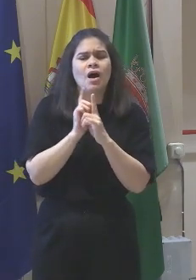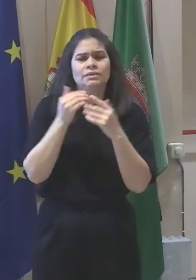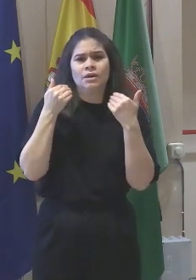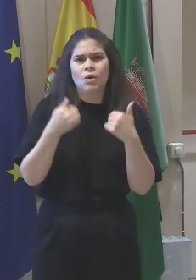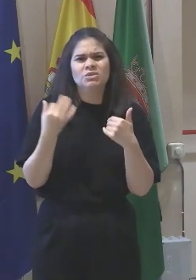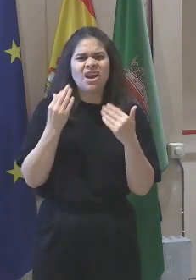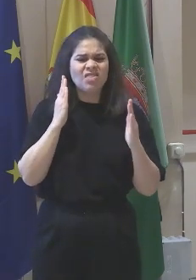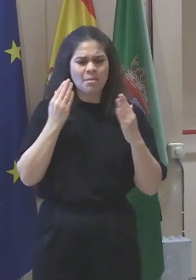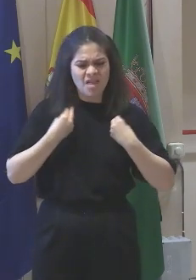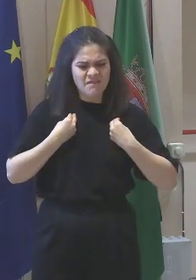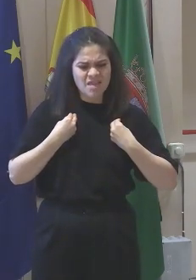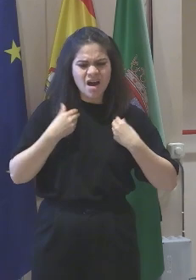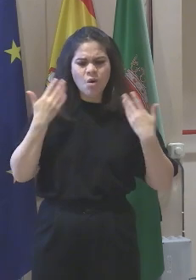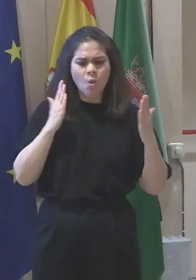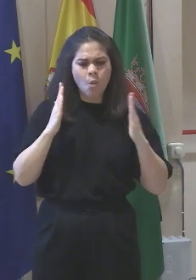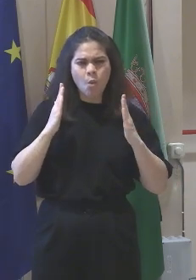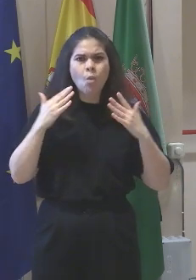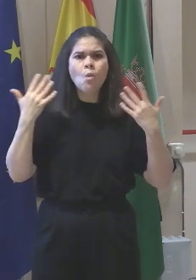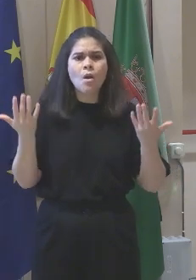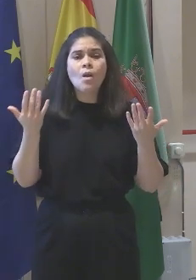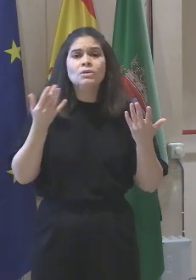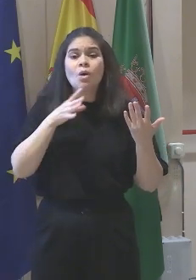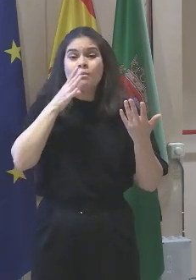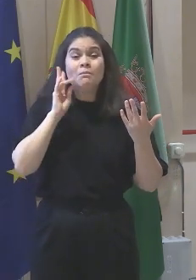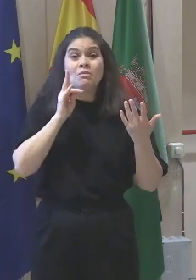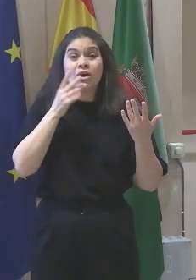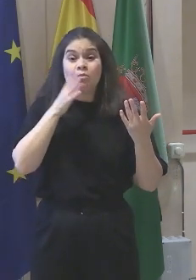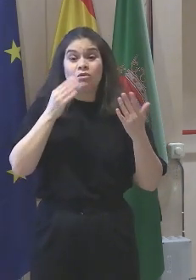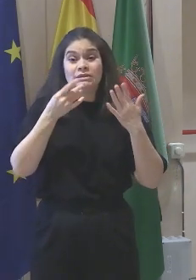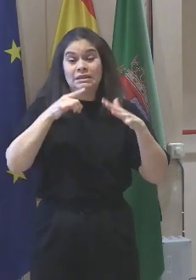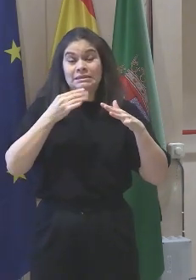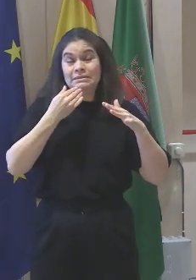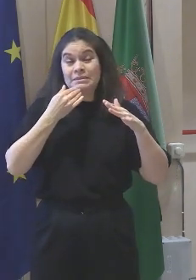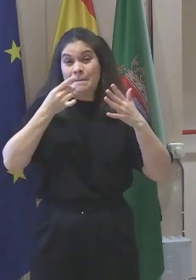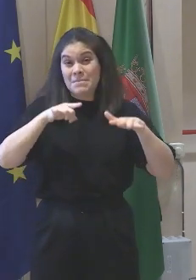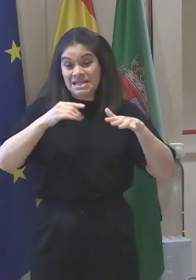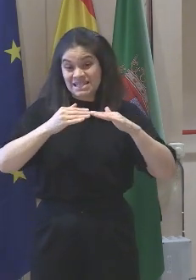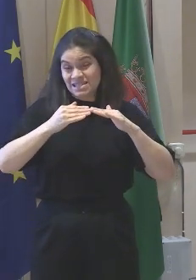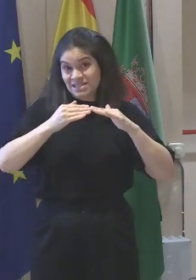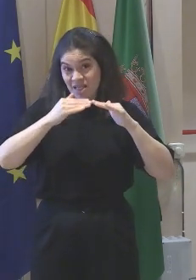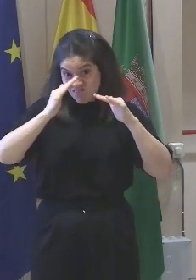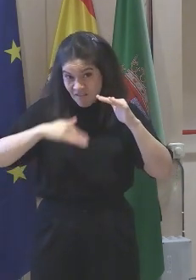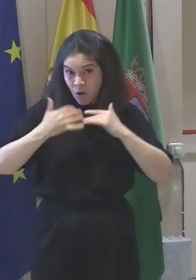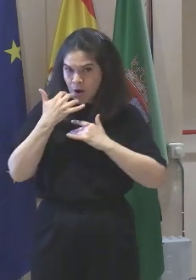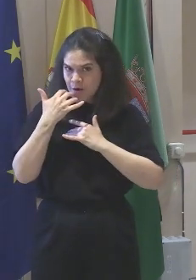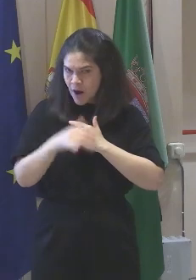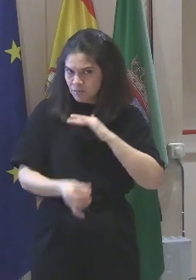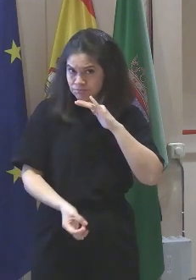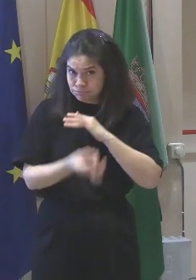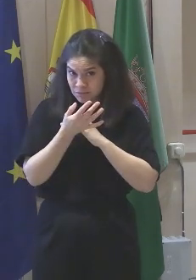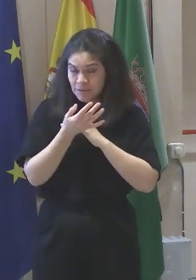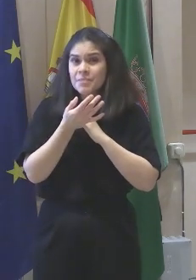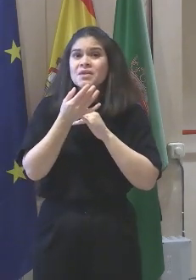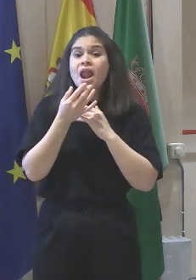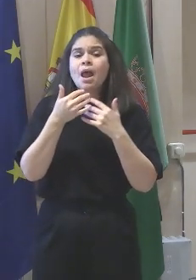de la vida, ¿no? Entonces sabemos que por debajo de los 6 meses es raro, es anecdótico que se produzcan. La